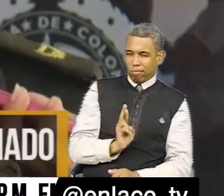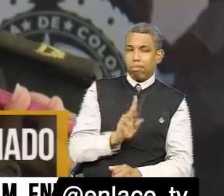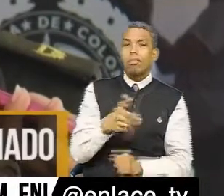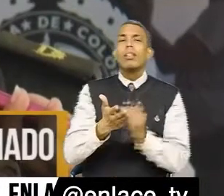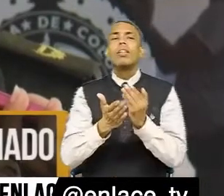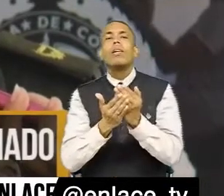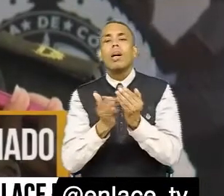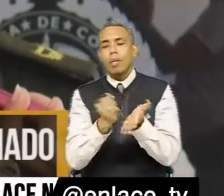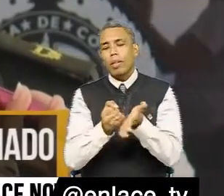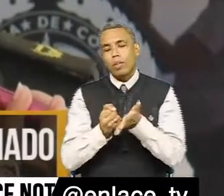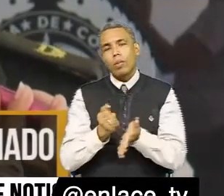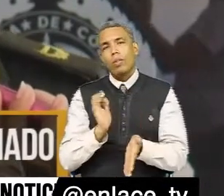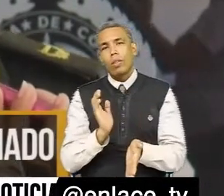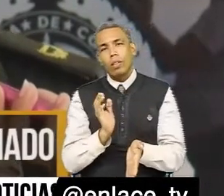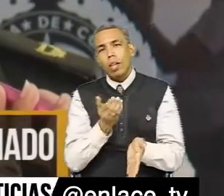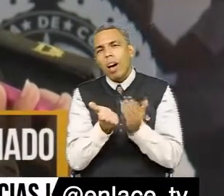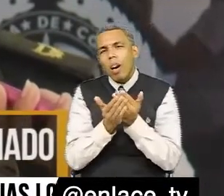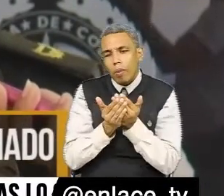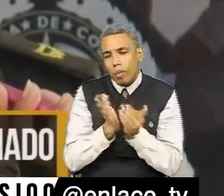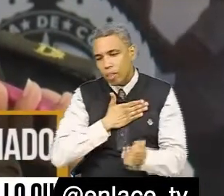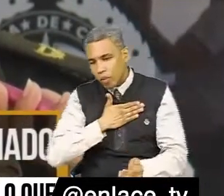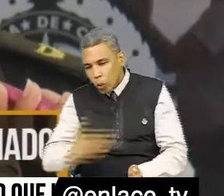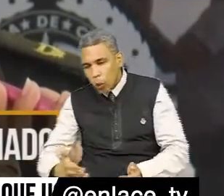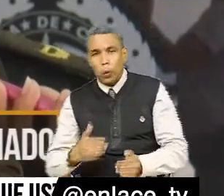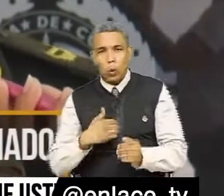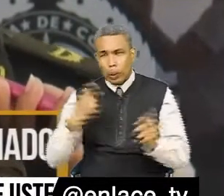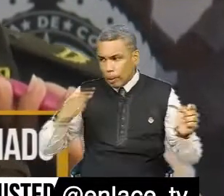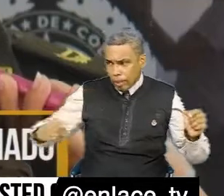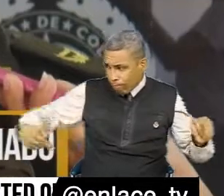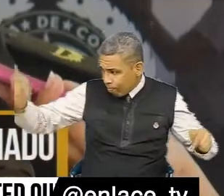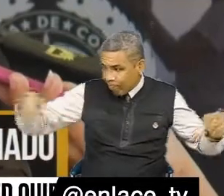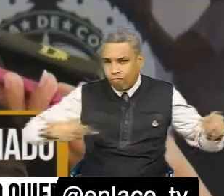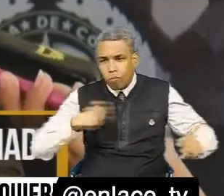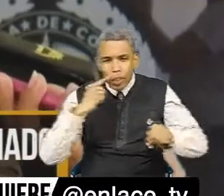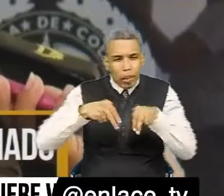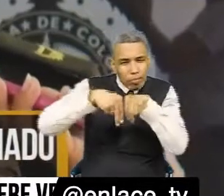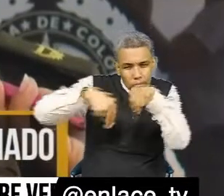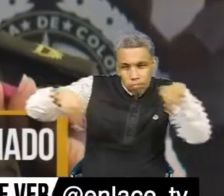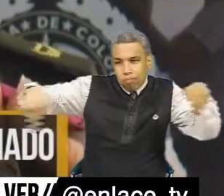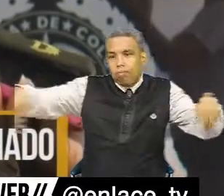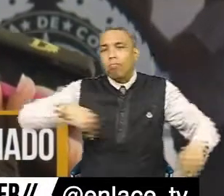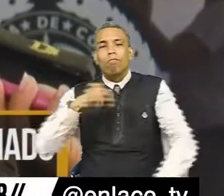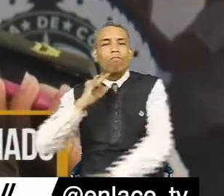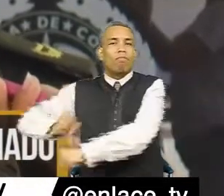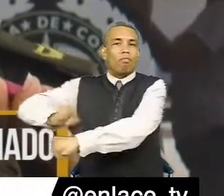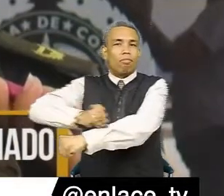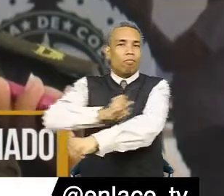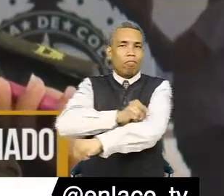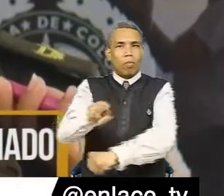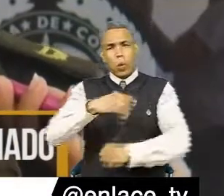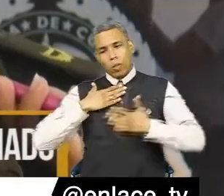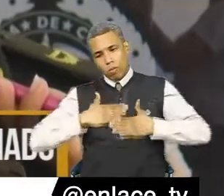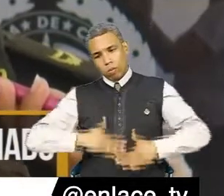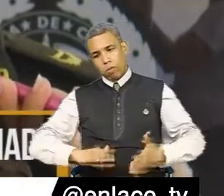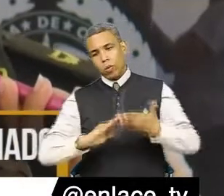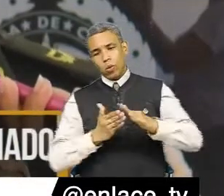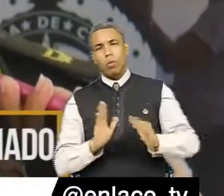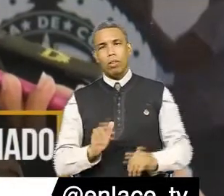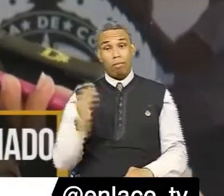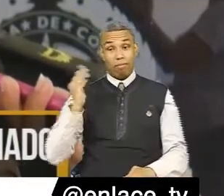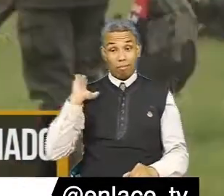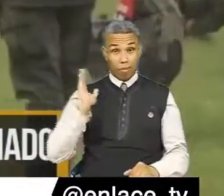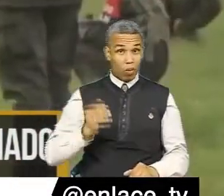y piqué y pues de pronto minimizar los riesgos que se puedan presentar sin embargo pues la policía va a estar